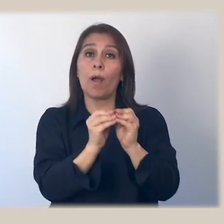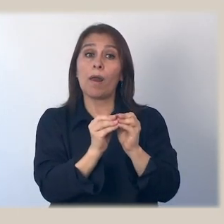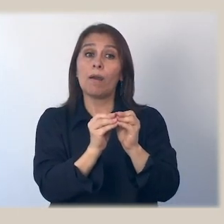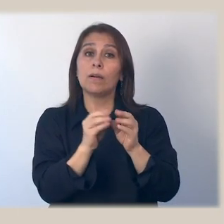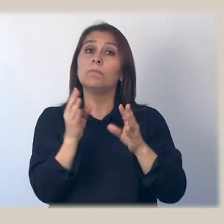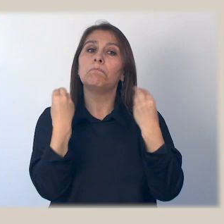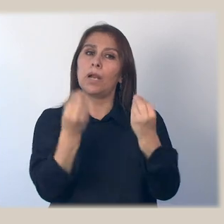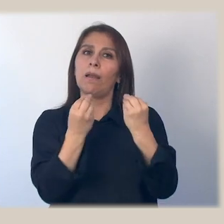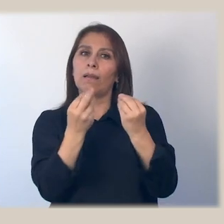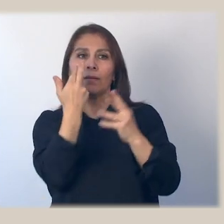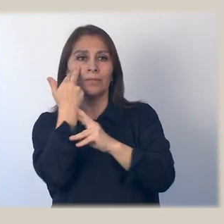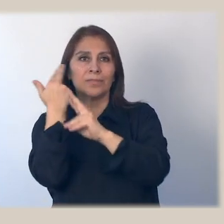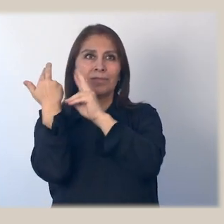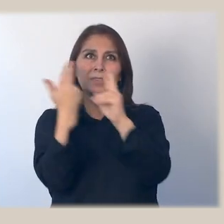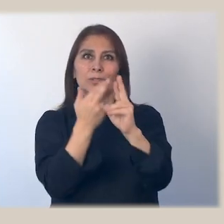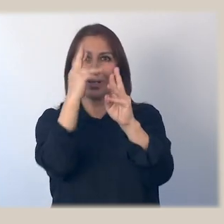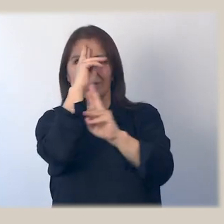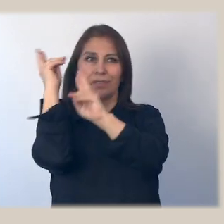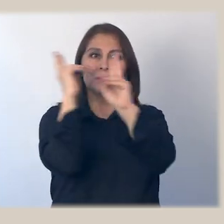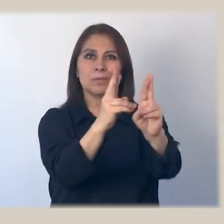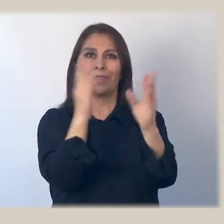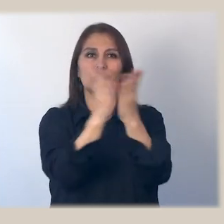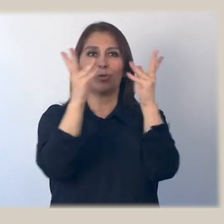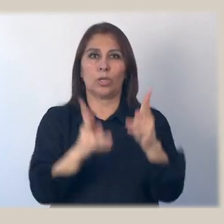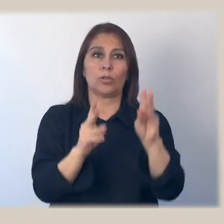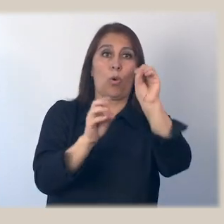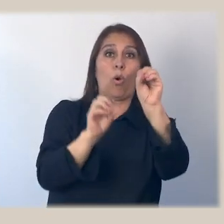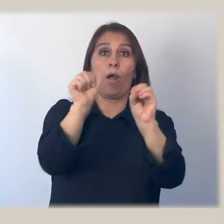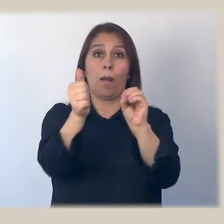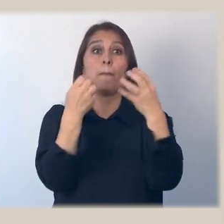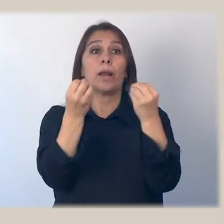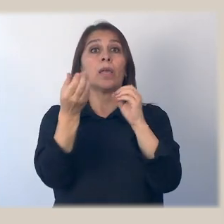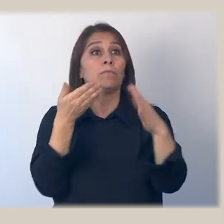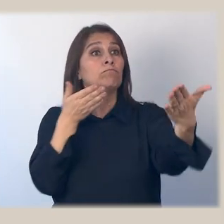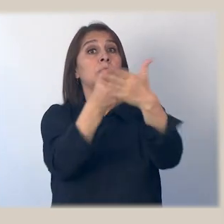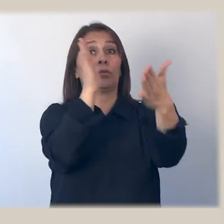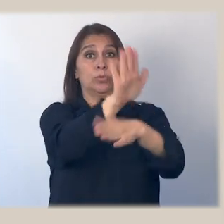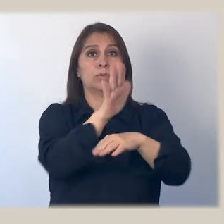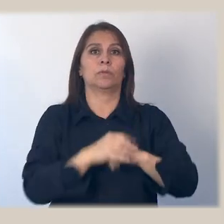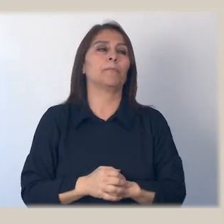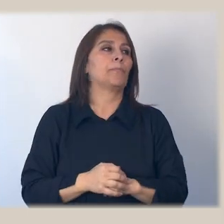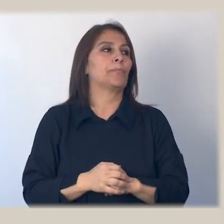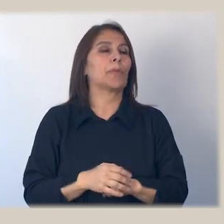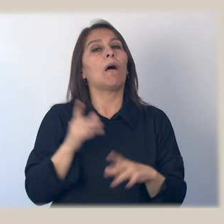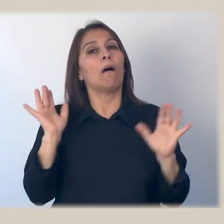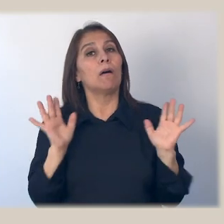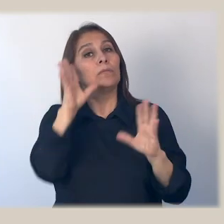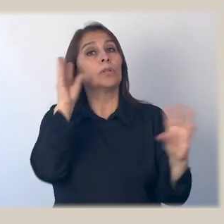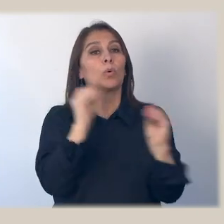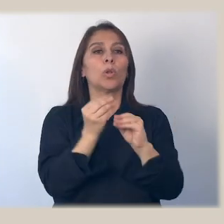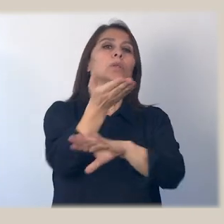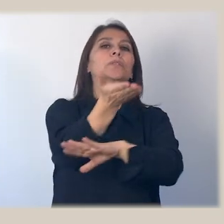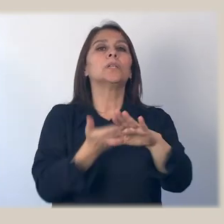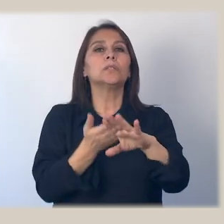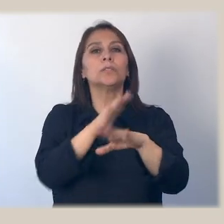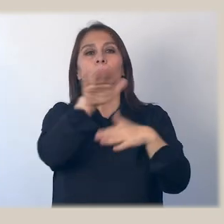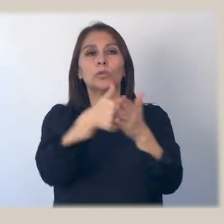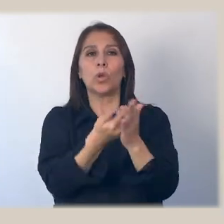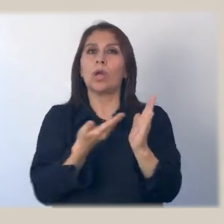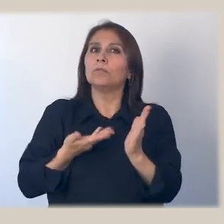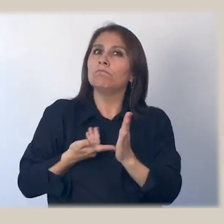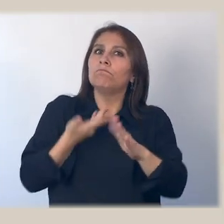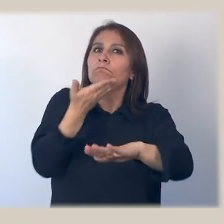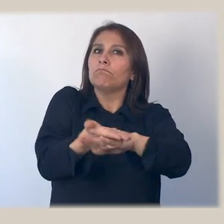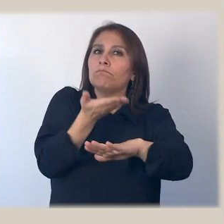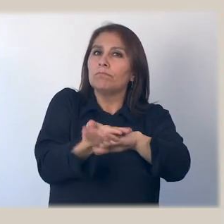y respete a las y los estudiantes en su proceso de denuncia. A partir de las fortalezas y las oportunidades de mejora